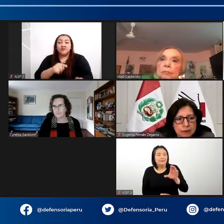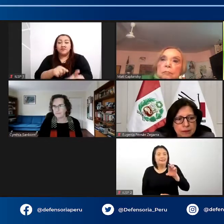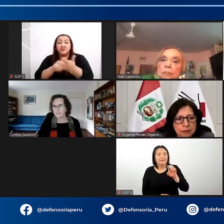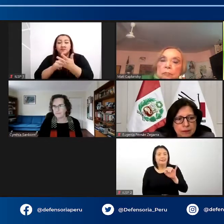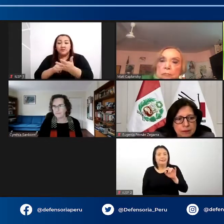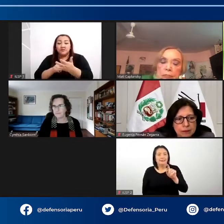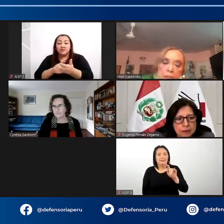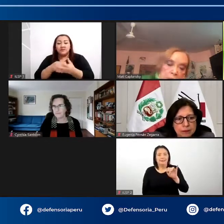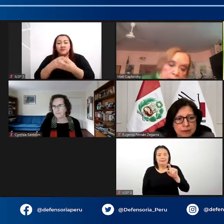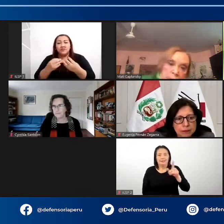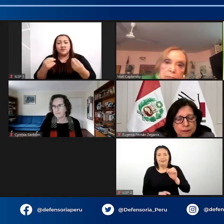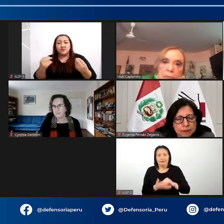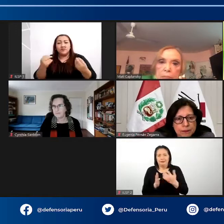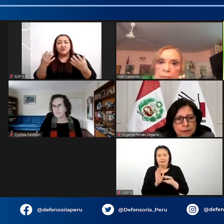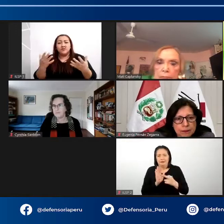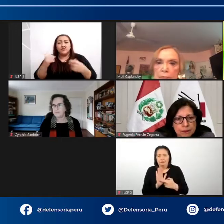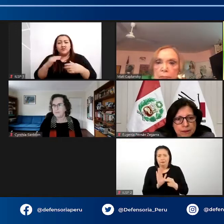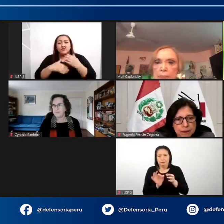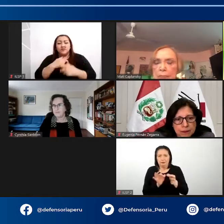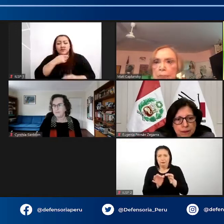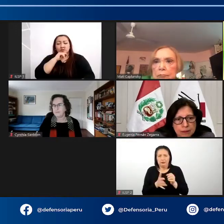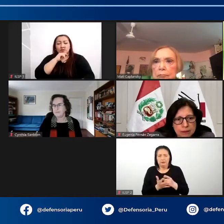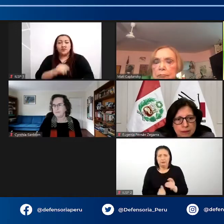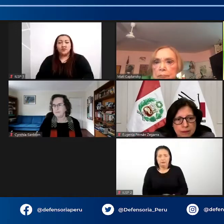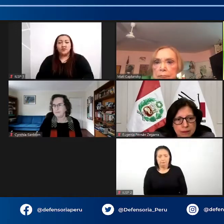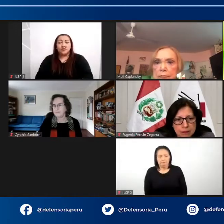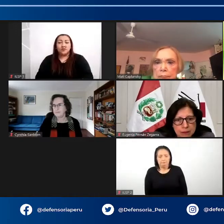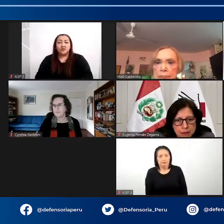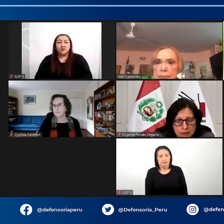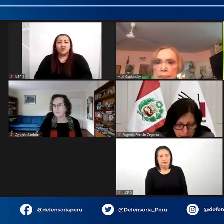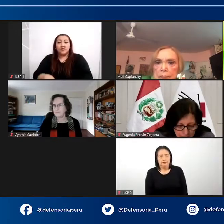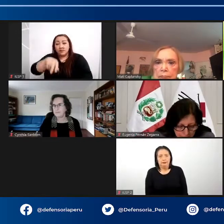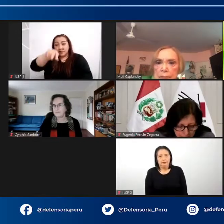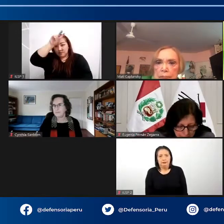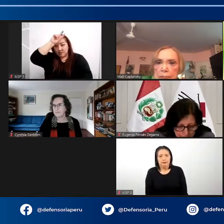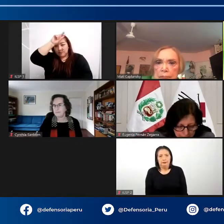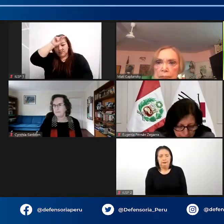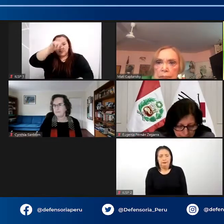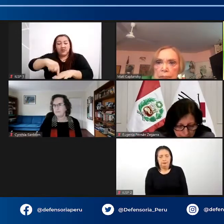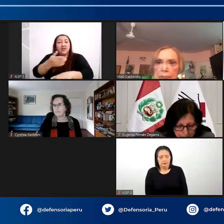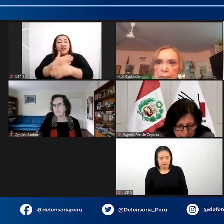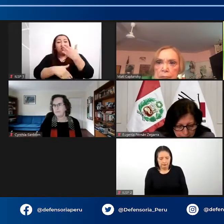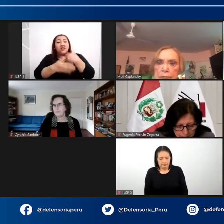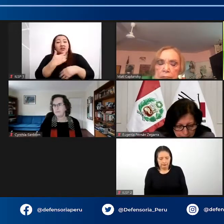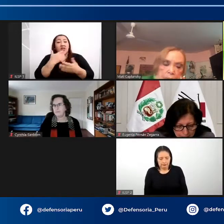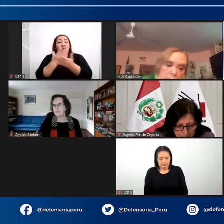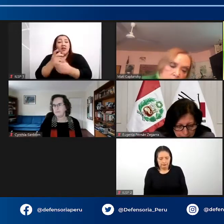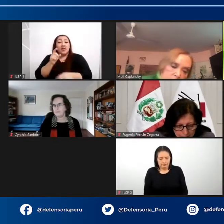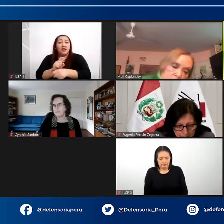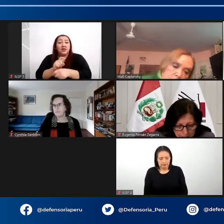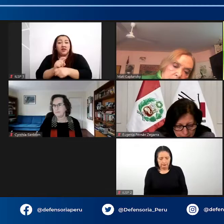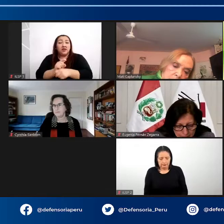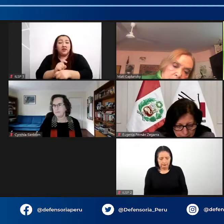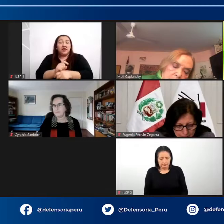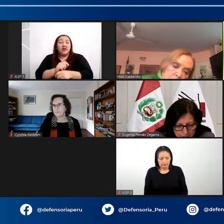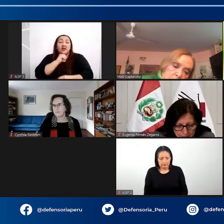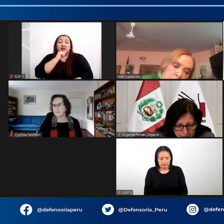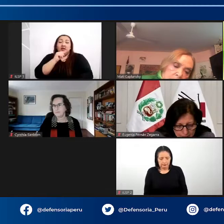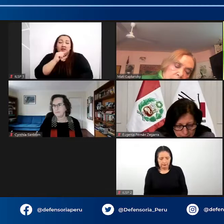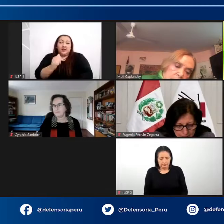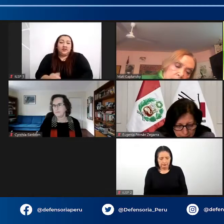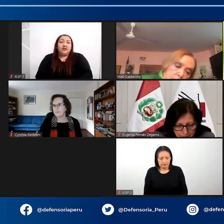crudeza la realidad de las mujeres en el país, los retrocesos educativos y la falta